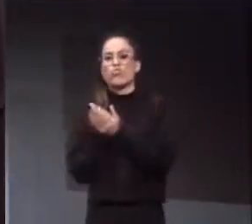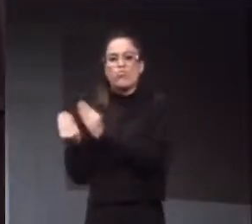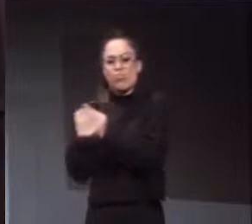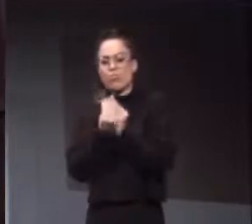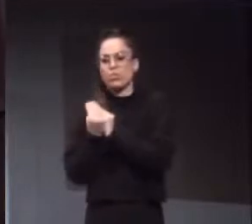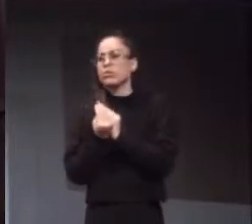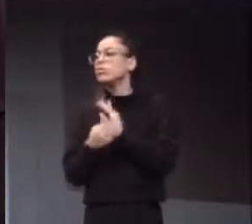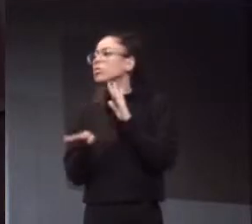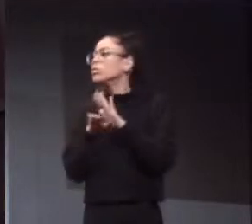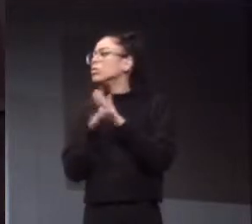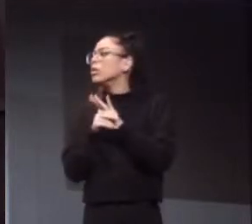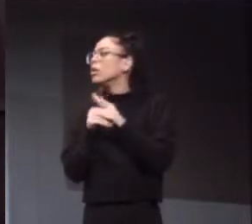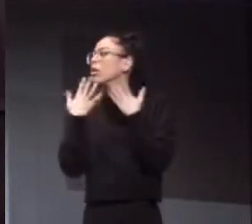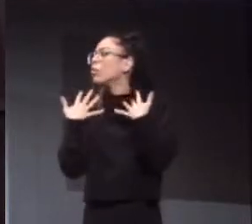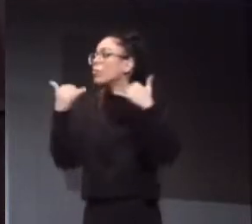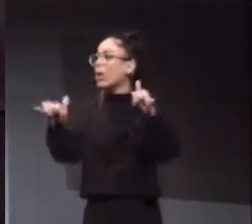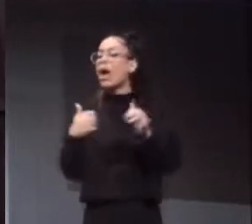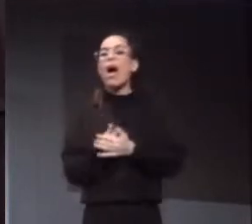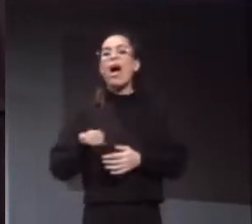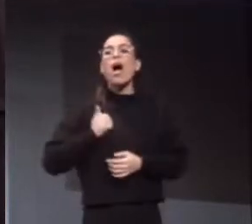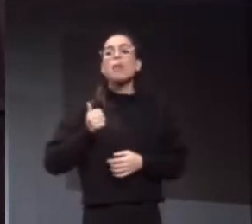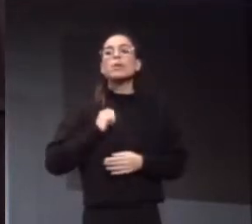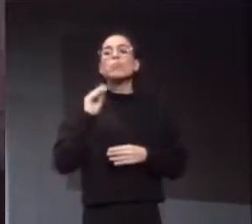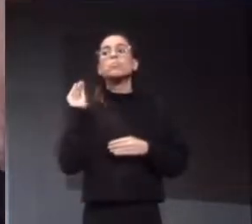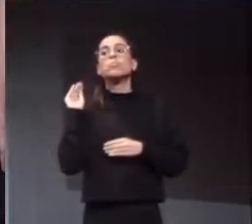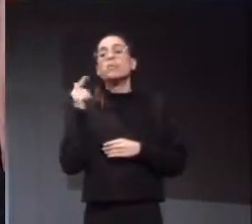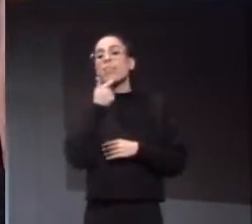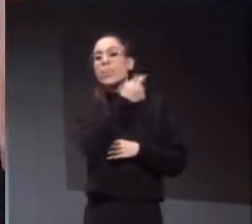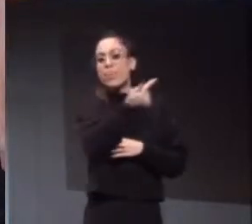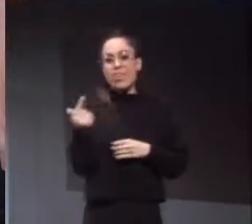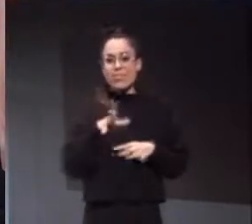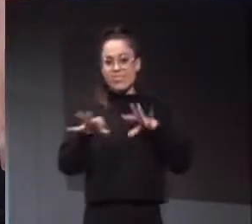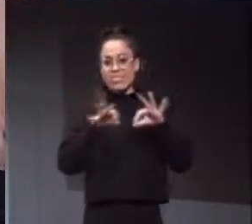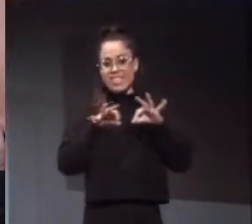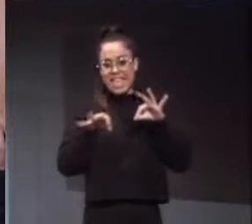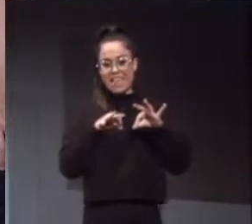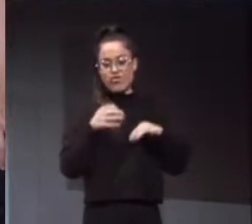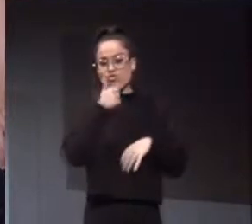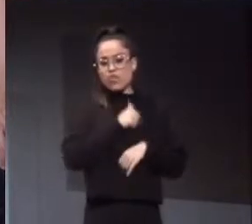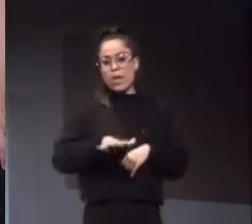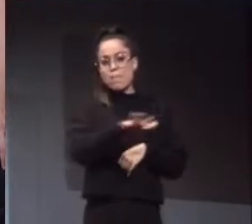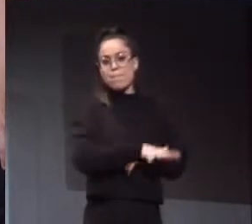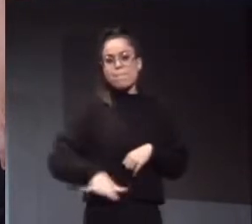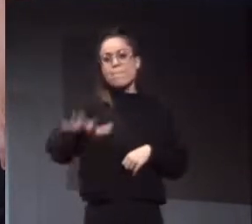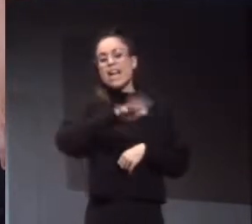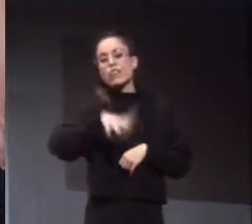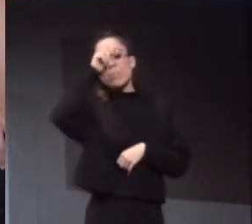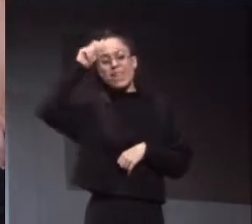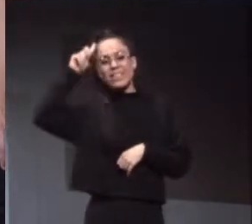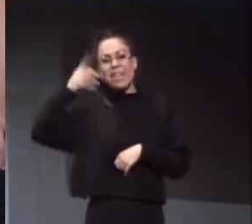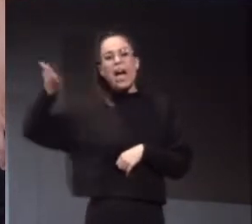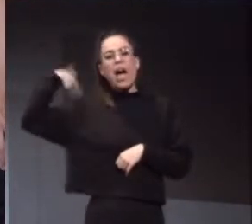vamos a continuar con nuestro público aprovecho para decir que el teatro del barrio está en madrid es la antigua sala triángulo sí